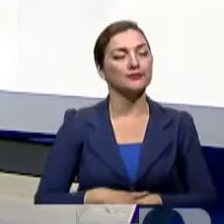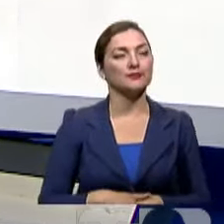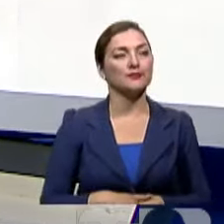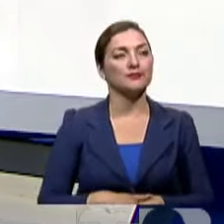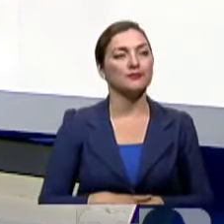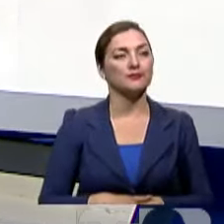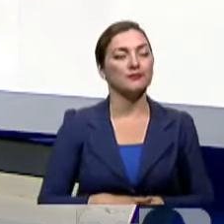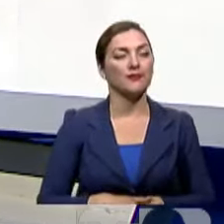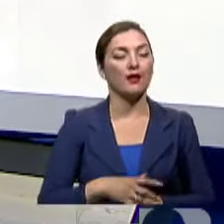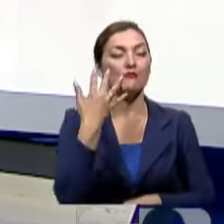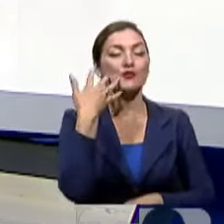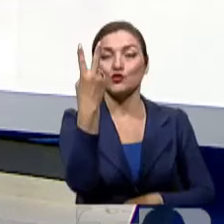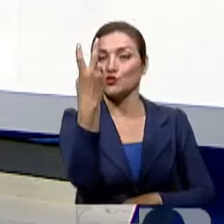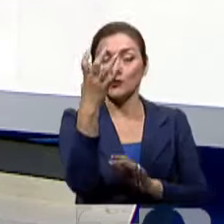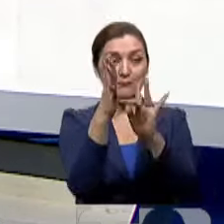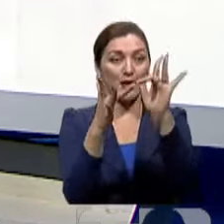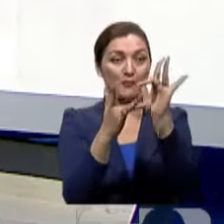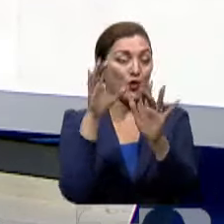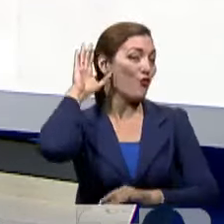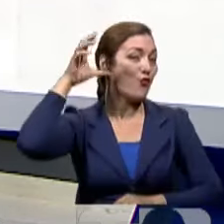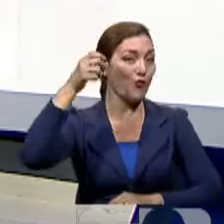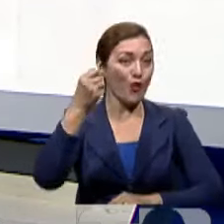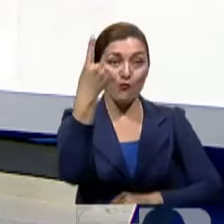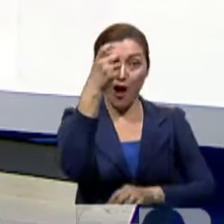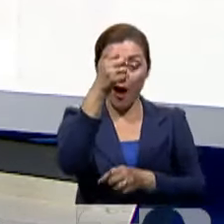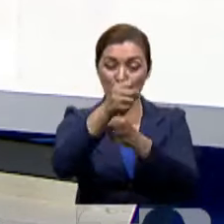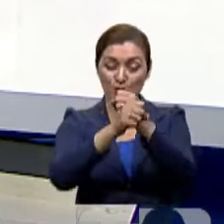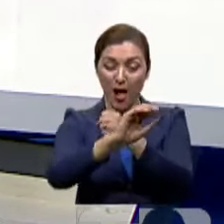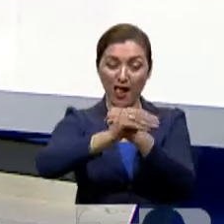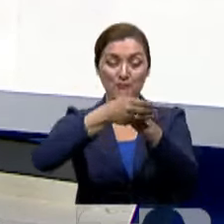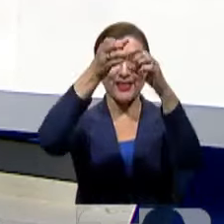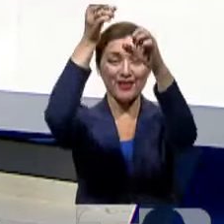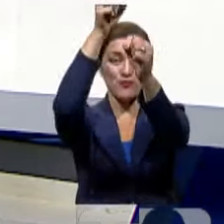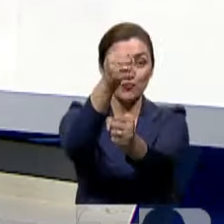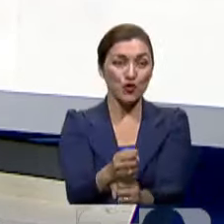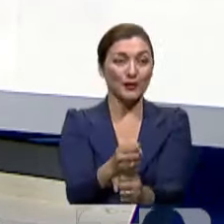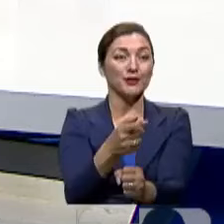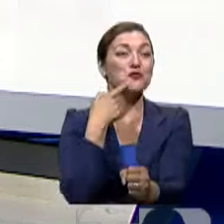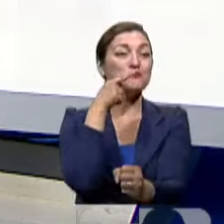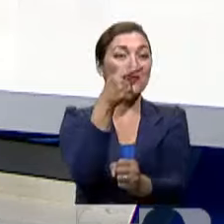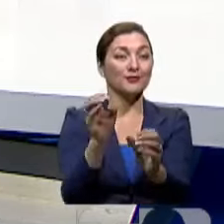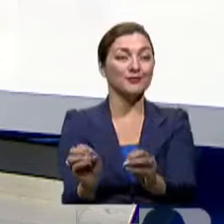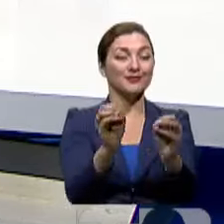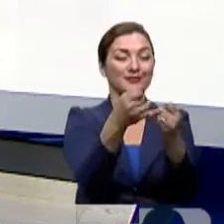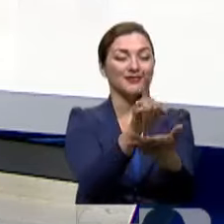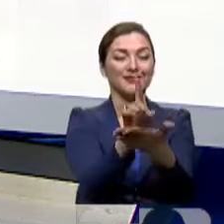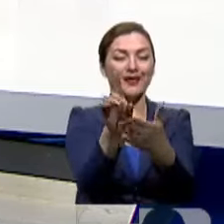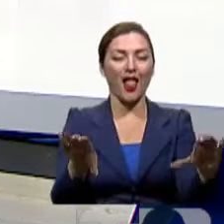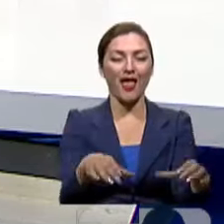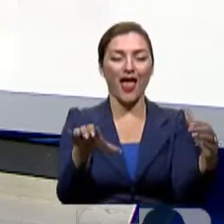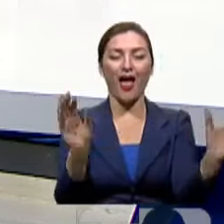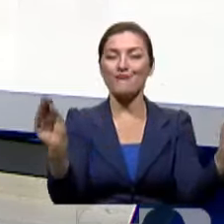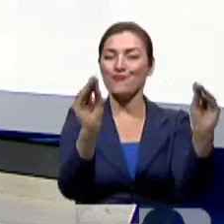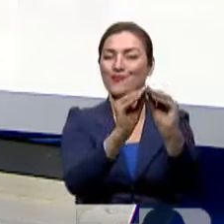Así es, este 12 de abril Cuenca celebra un año más de fundación y para ello han organizado hasta el fin de semana muchas actividades. Así